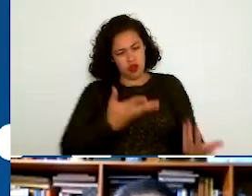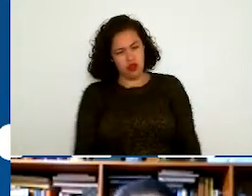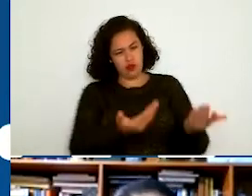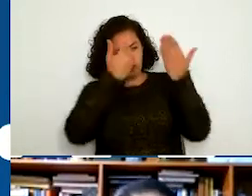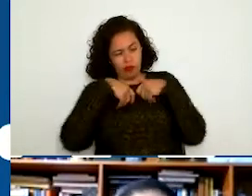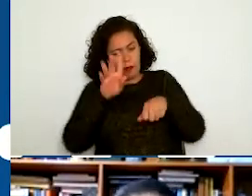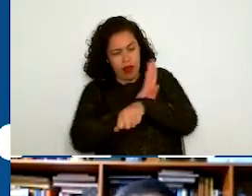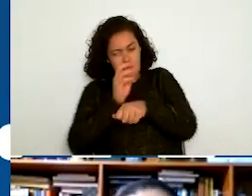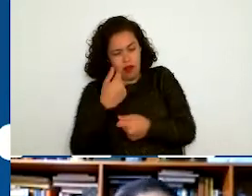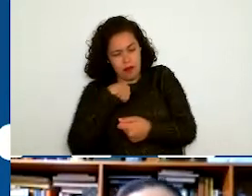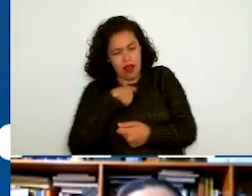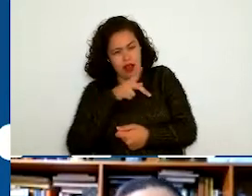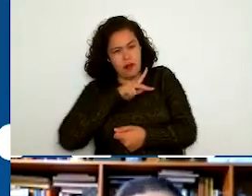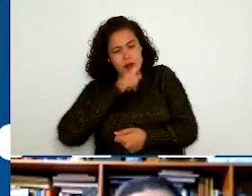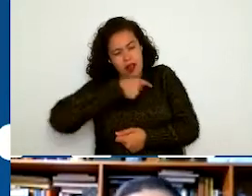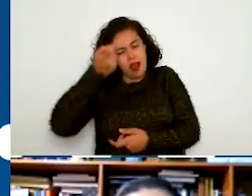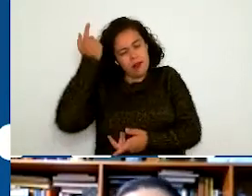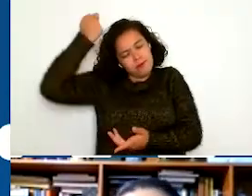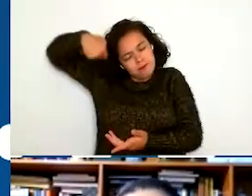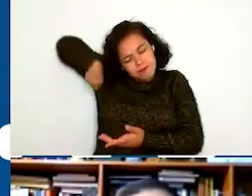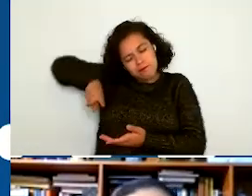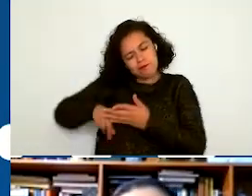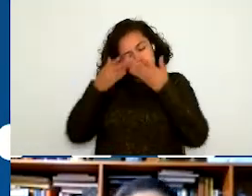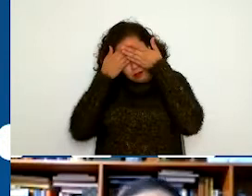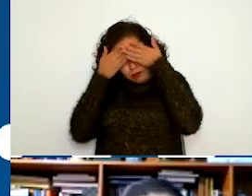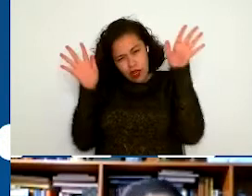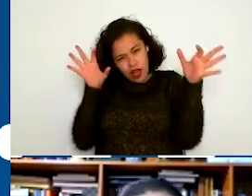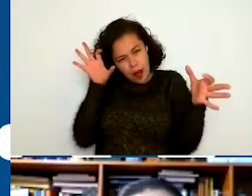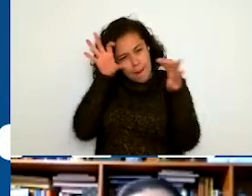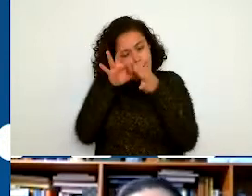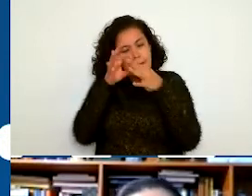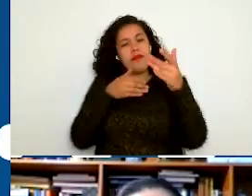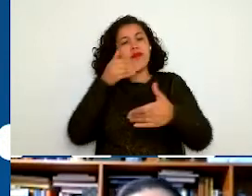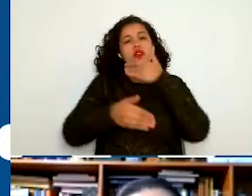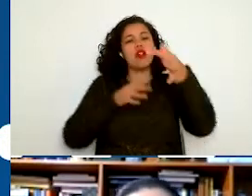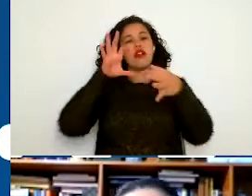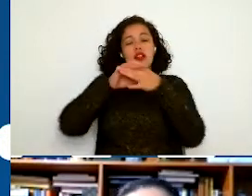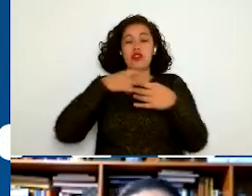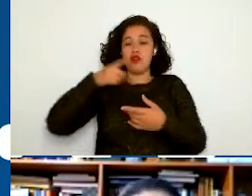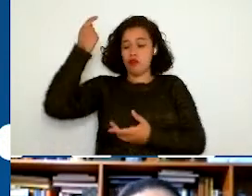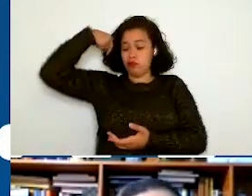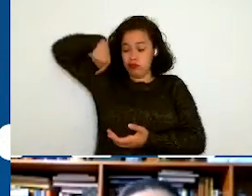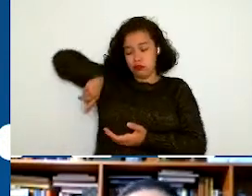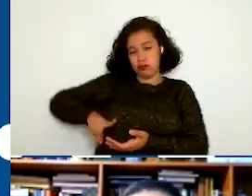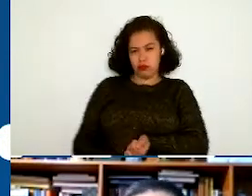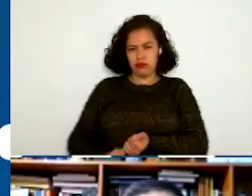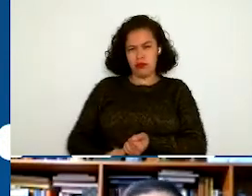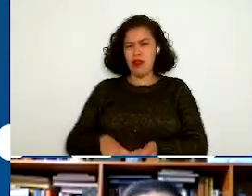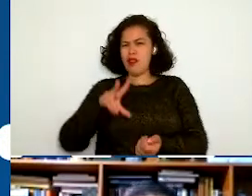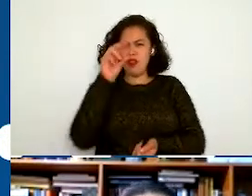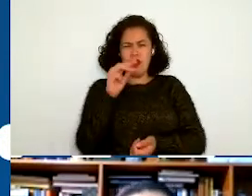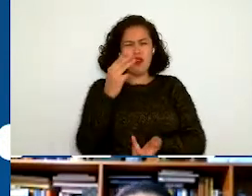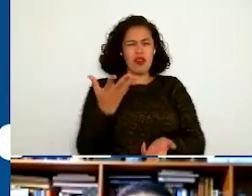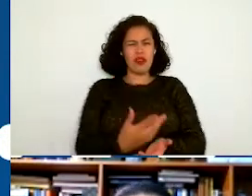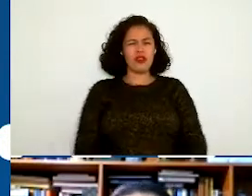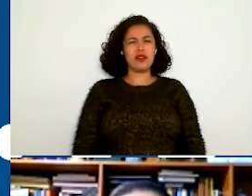interioricen, porque es un proceso mental. Si yo no lo interiorizo, ¿no? Y no lo interiorizo porque para